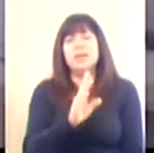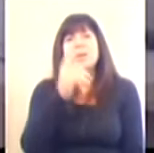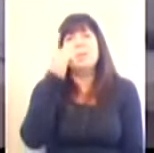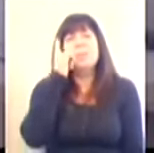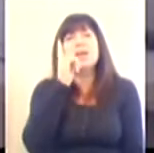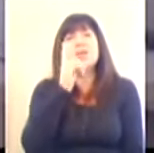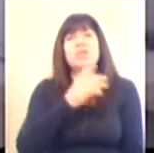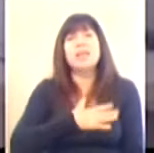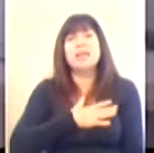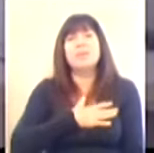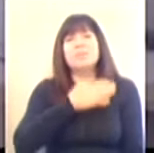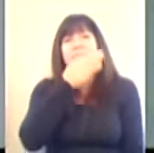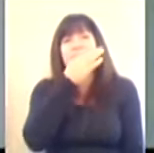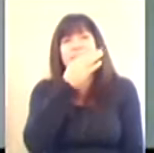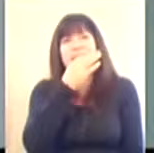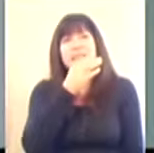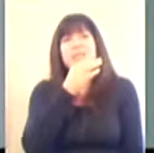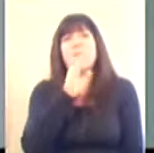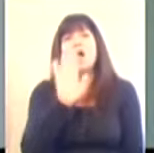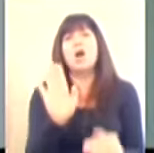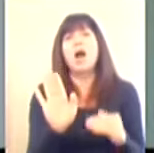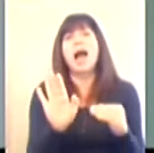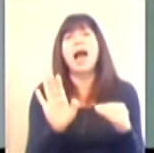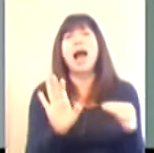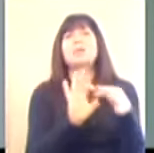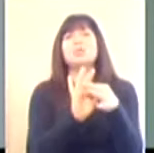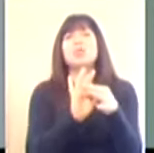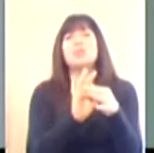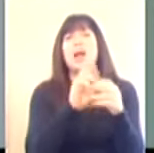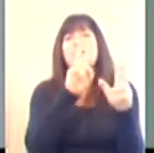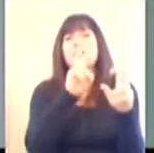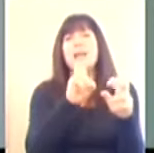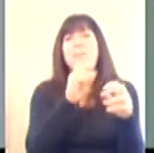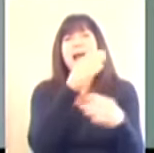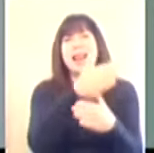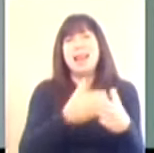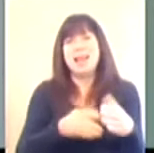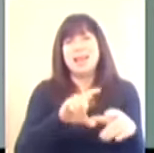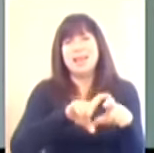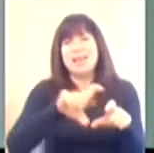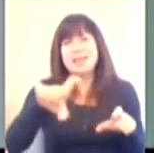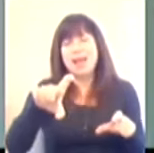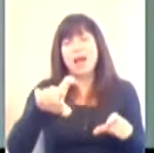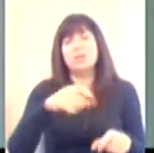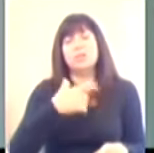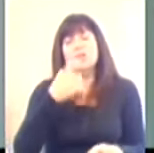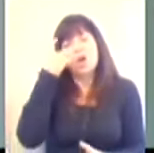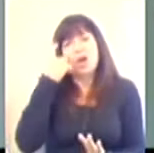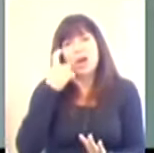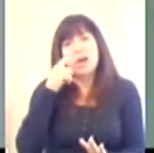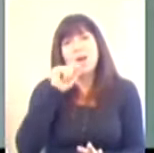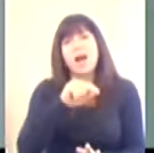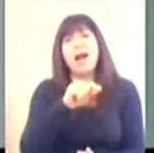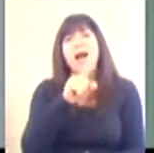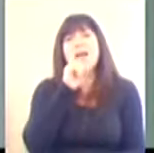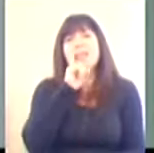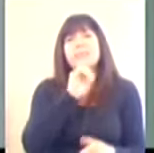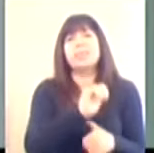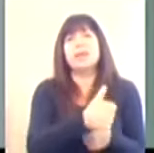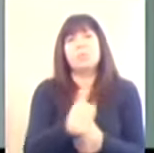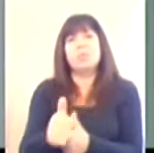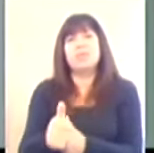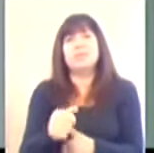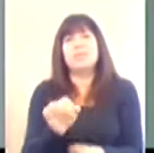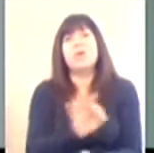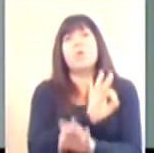quería tocar temas que están asociados al tema de la leña. Dos cosas. Uno, me da la sensación de que acá tenemos un desafío